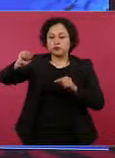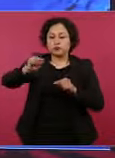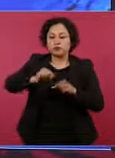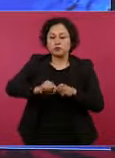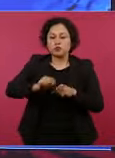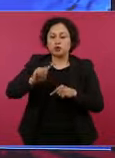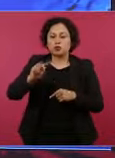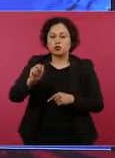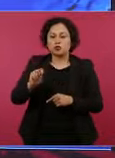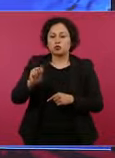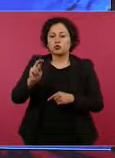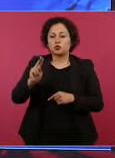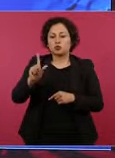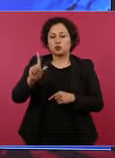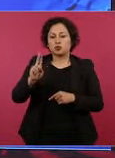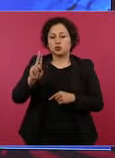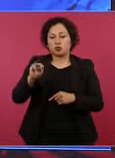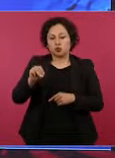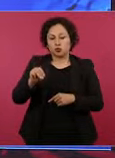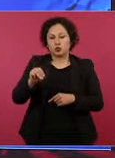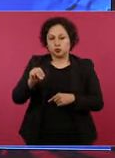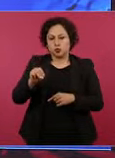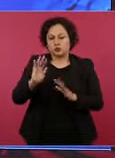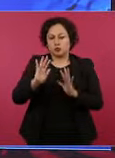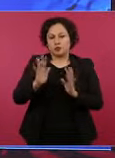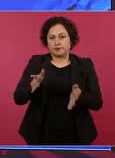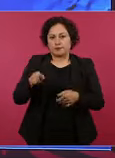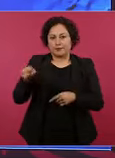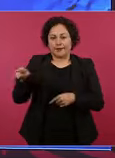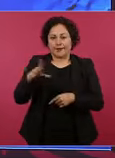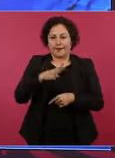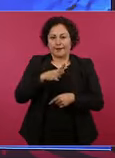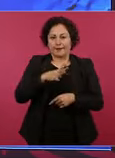todo esto, todo lo que